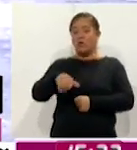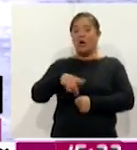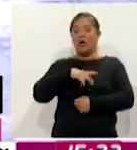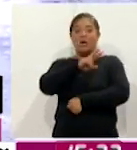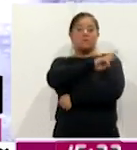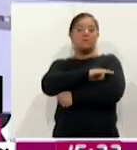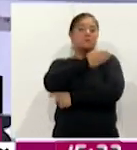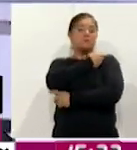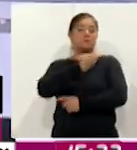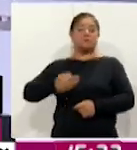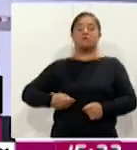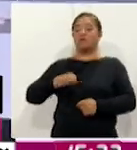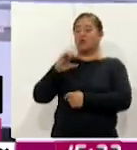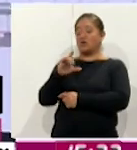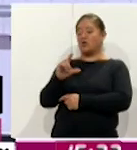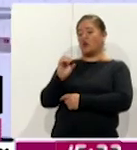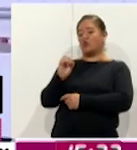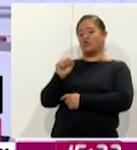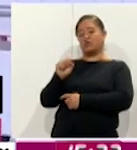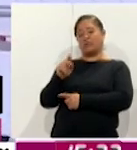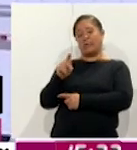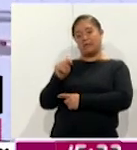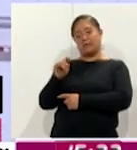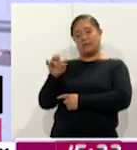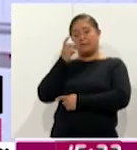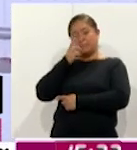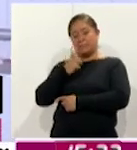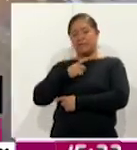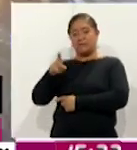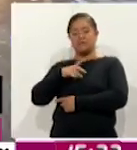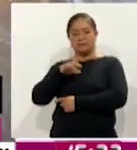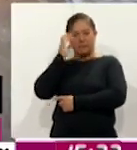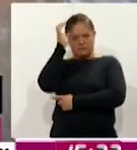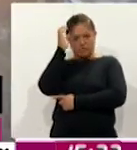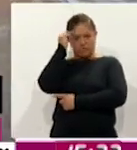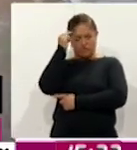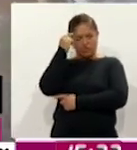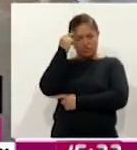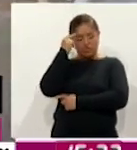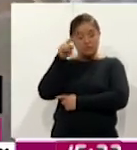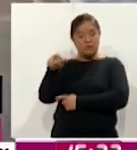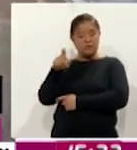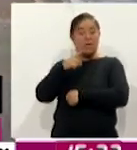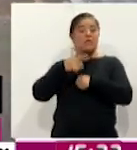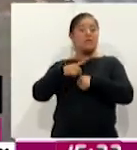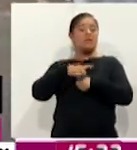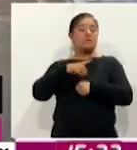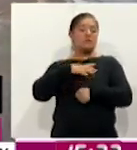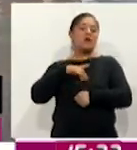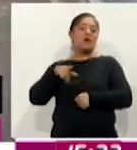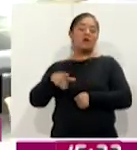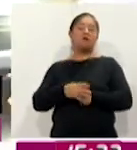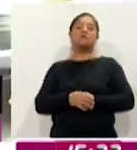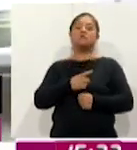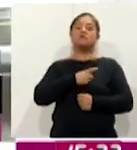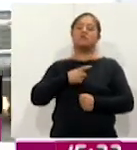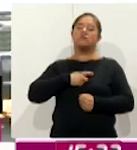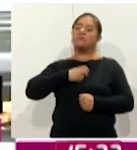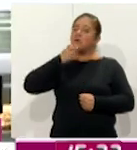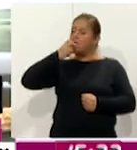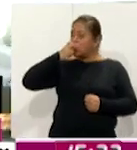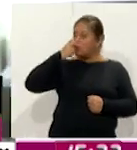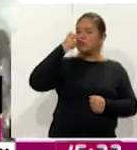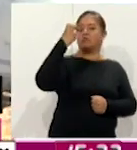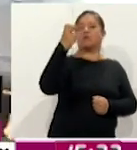vicepresidente del Cluster Automotriz, Marcos de Rosario, señaló que cuando no se tiene conciencia del daño a terceros, se debe levantar la voz. Y en